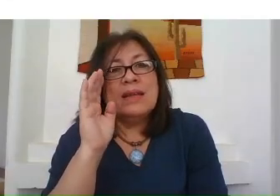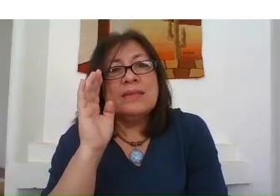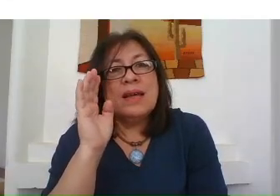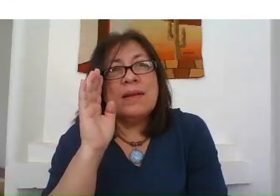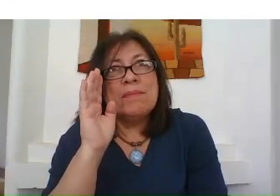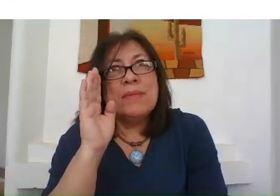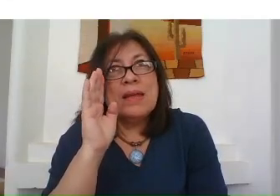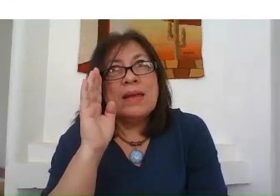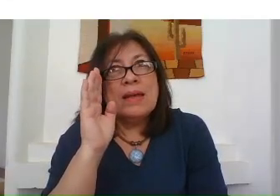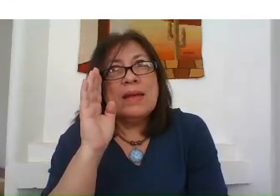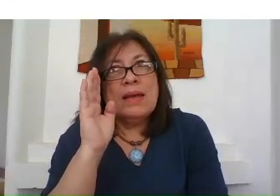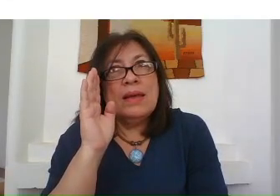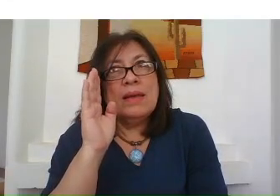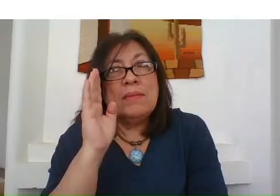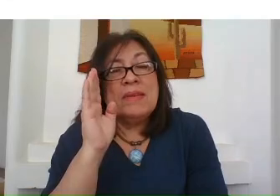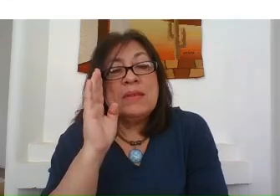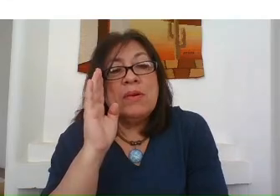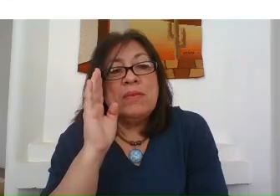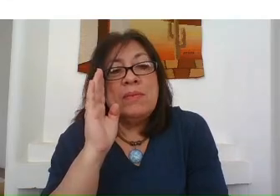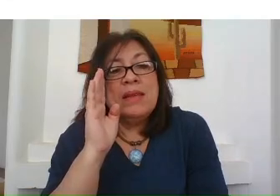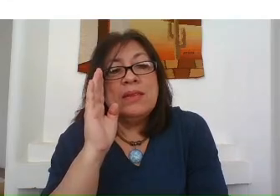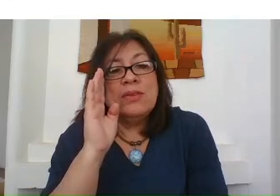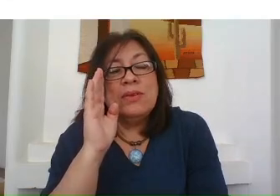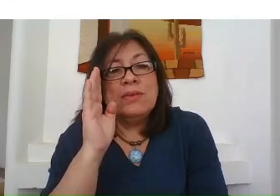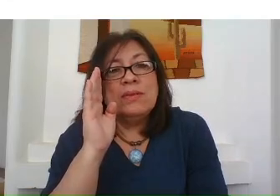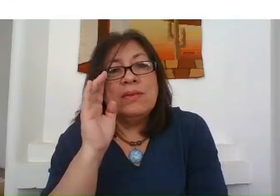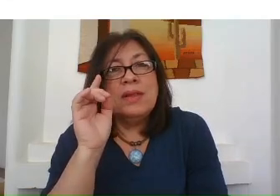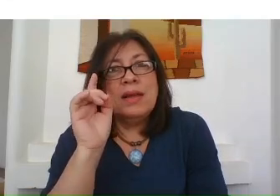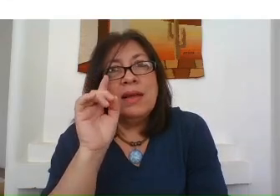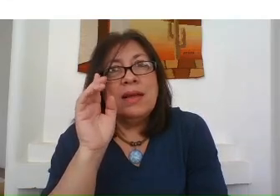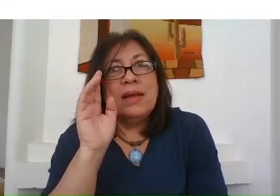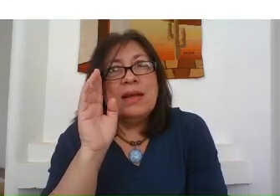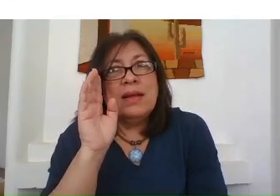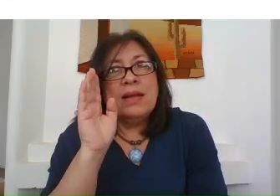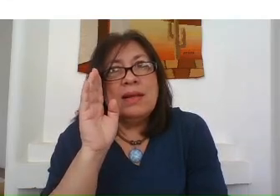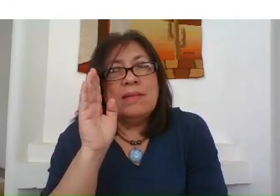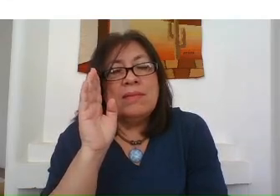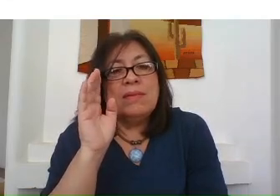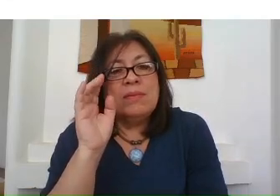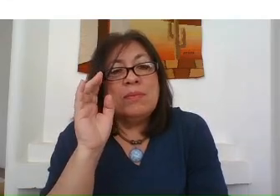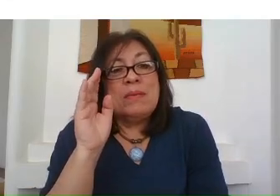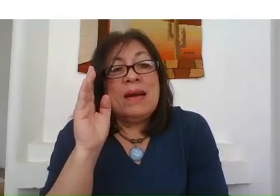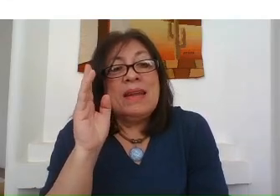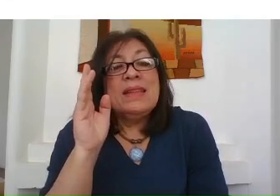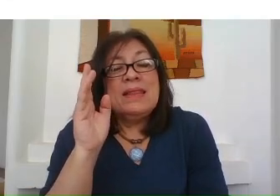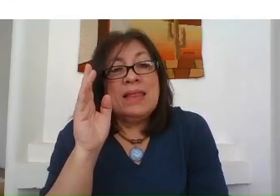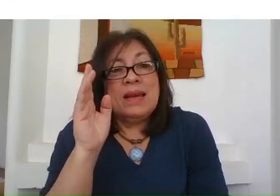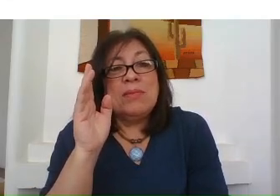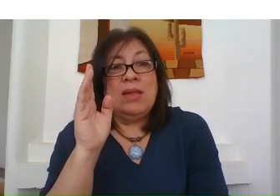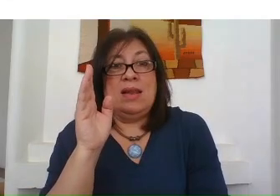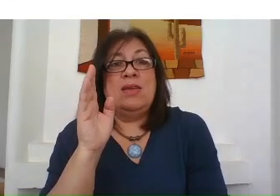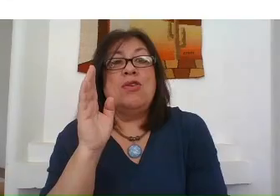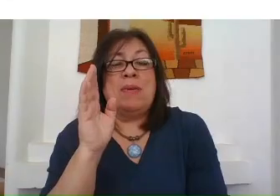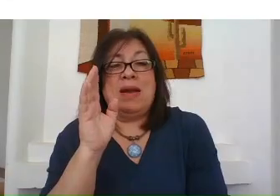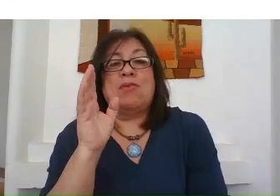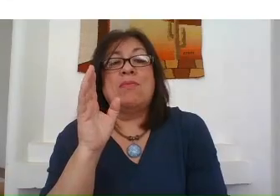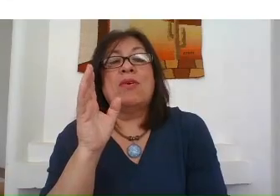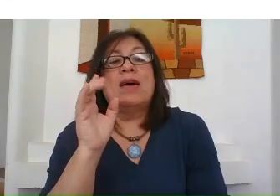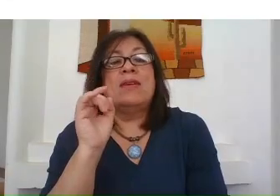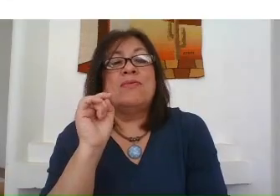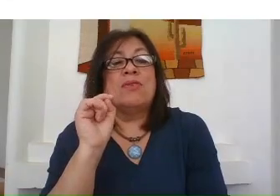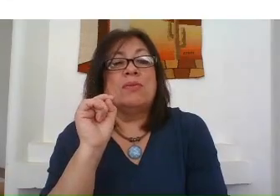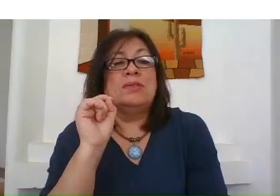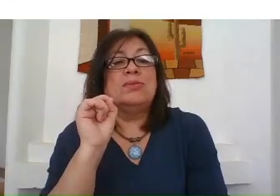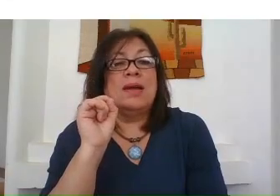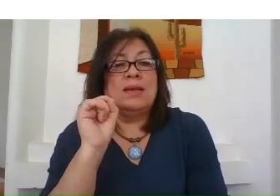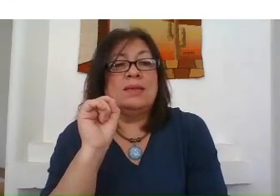ese movimiento permanente, digamos, del niño para